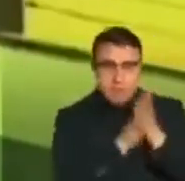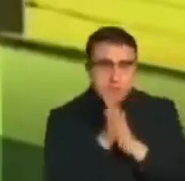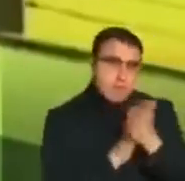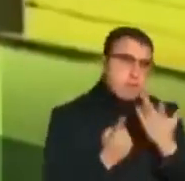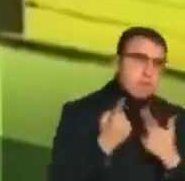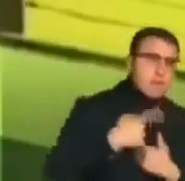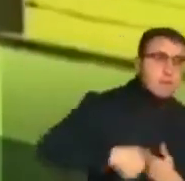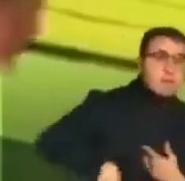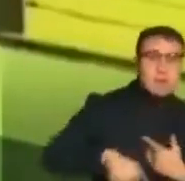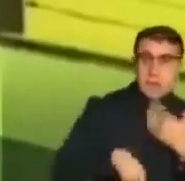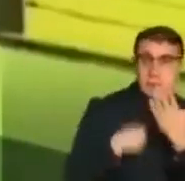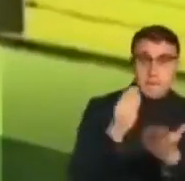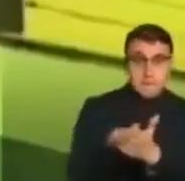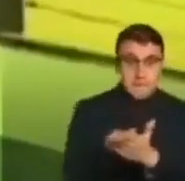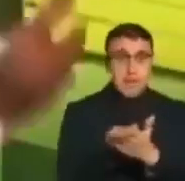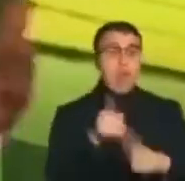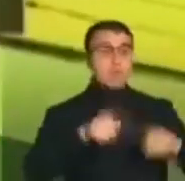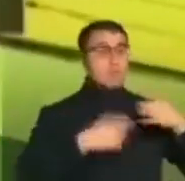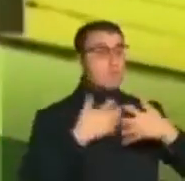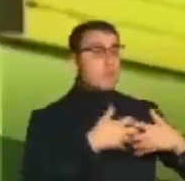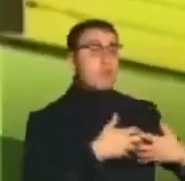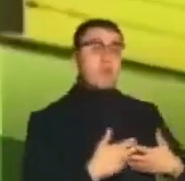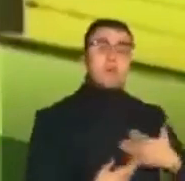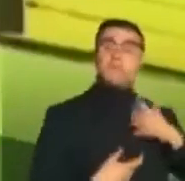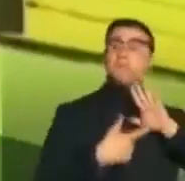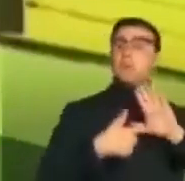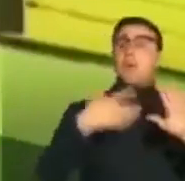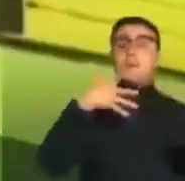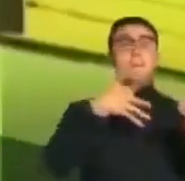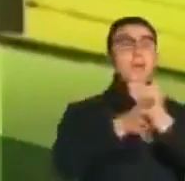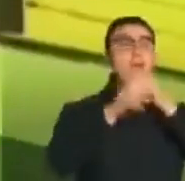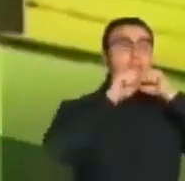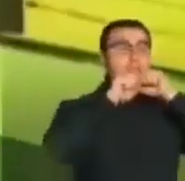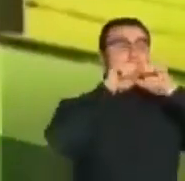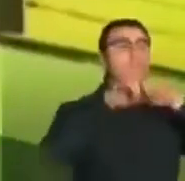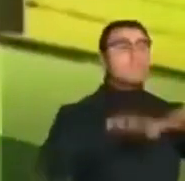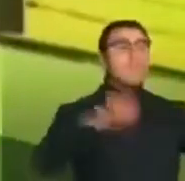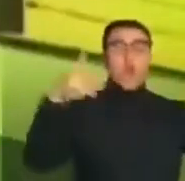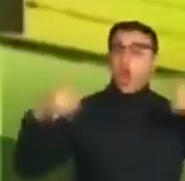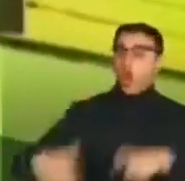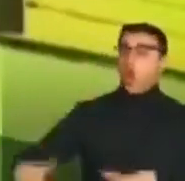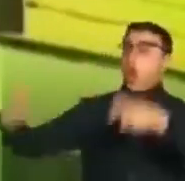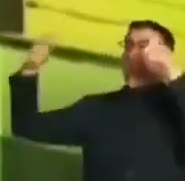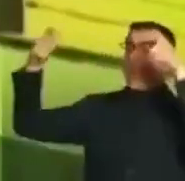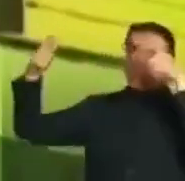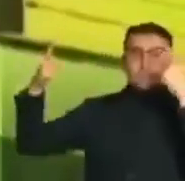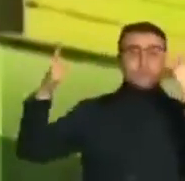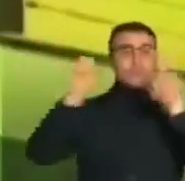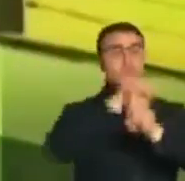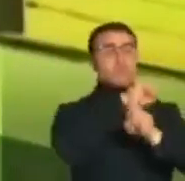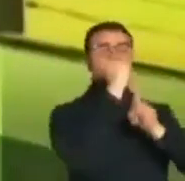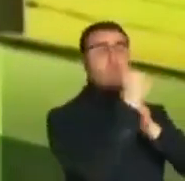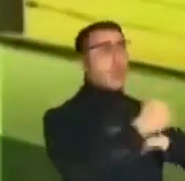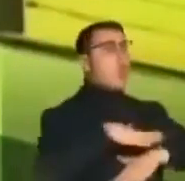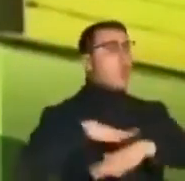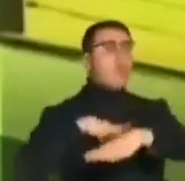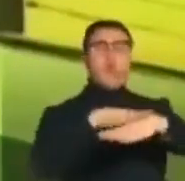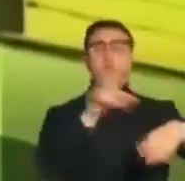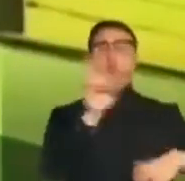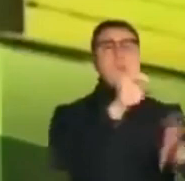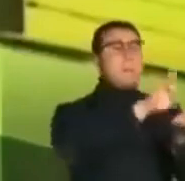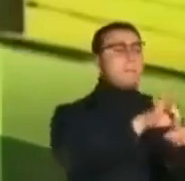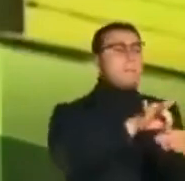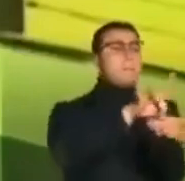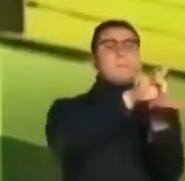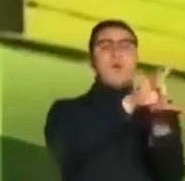negociantes, en prensa, en los medios públicos, en el Congreso de la República, en la sociedad, defienden el